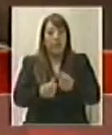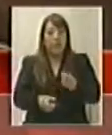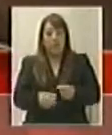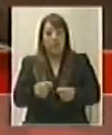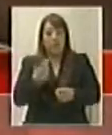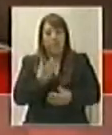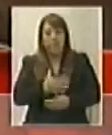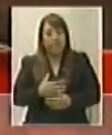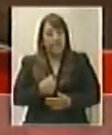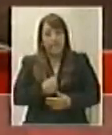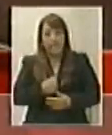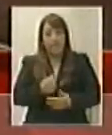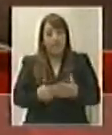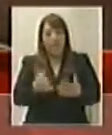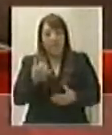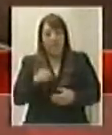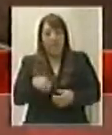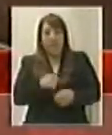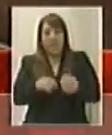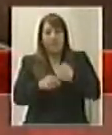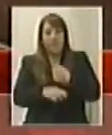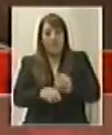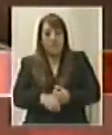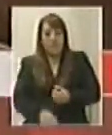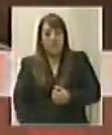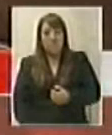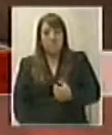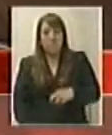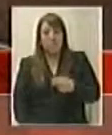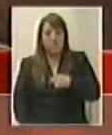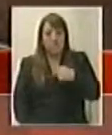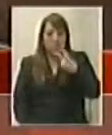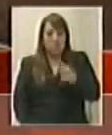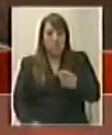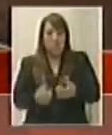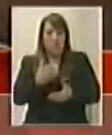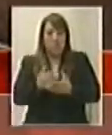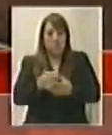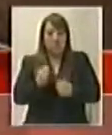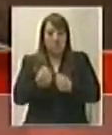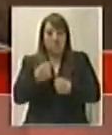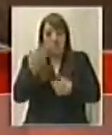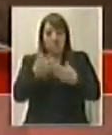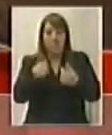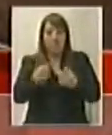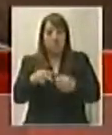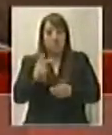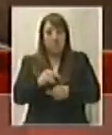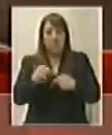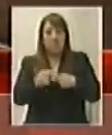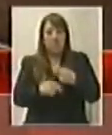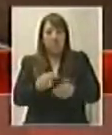es muy lamentable lo que viene ocurriendo en nuestro país. Ya estamos viendo que los conflictos socioambientales se vienen incrementando a